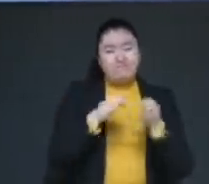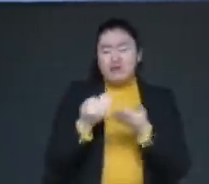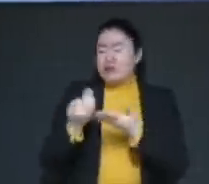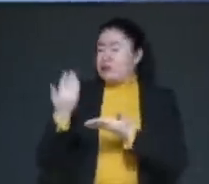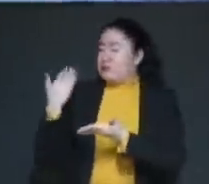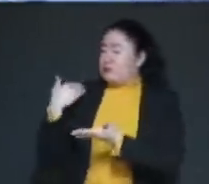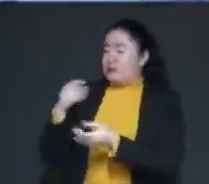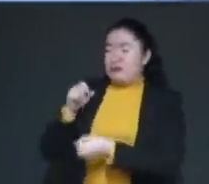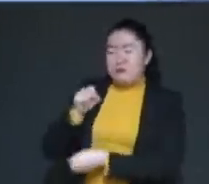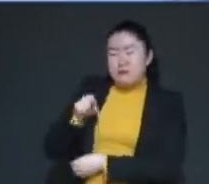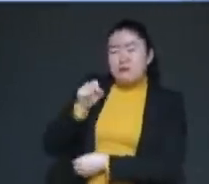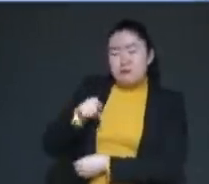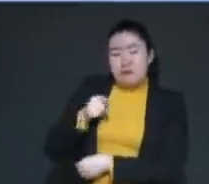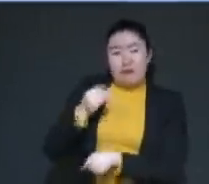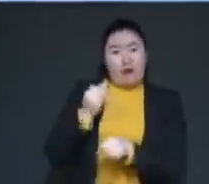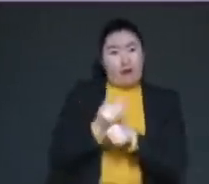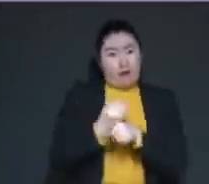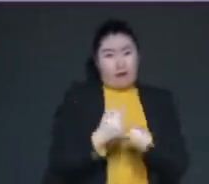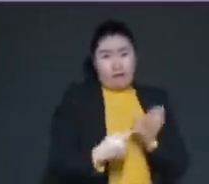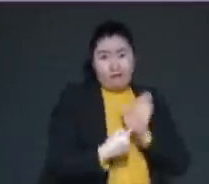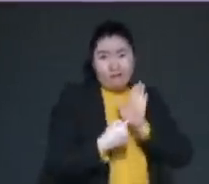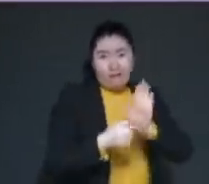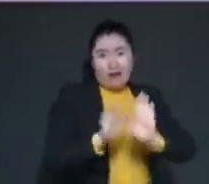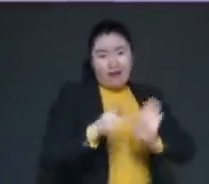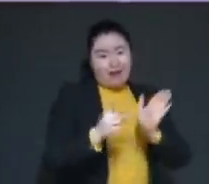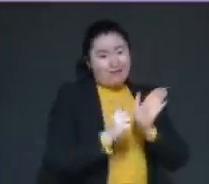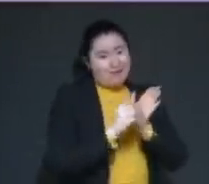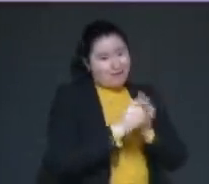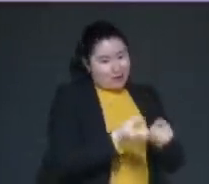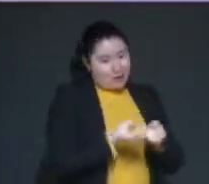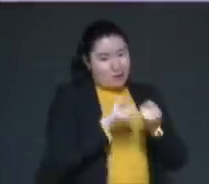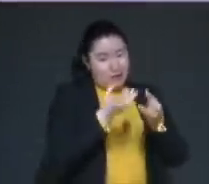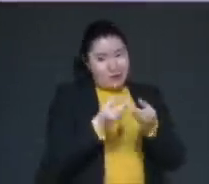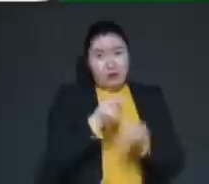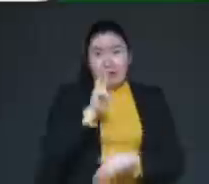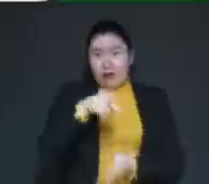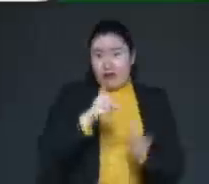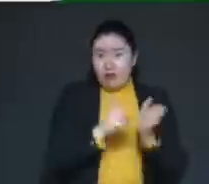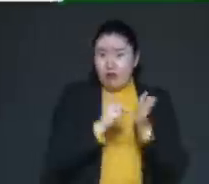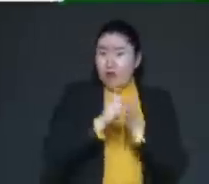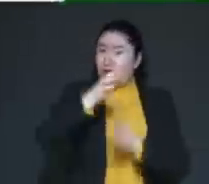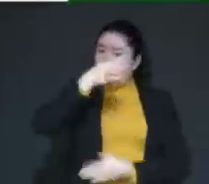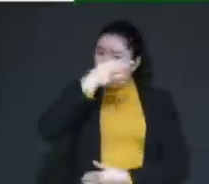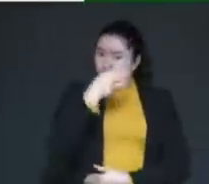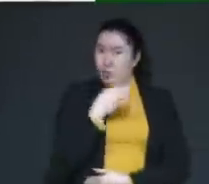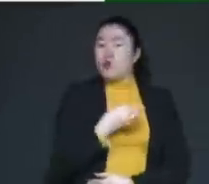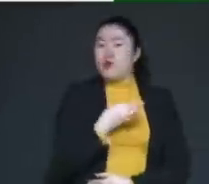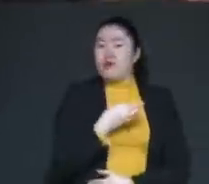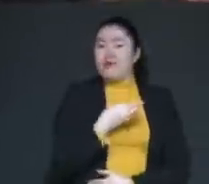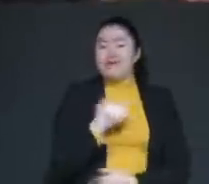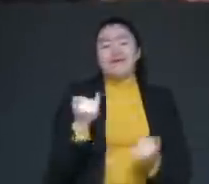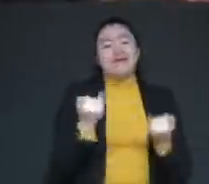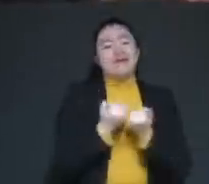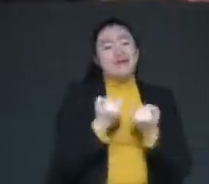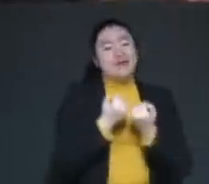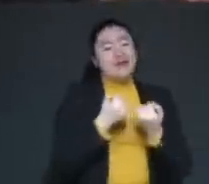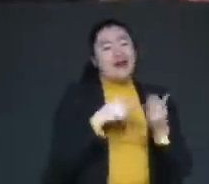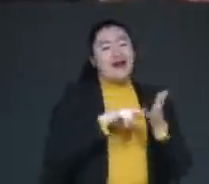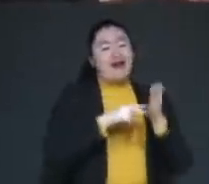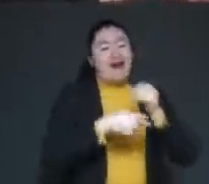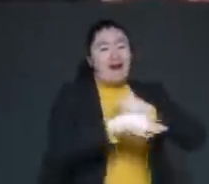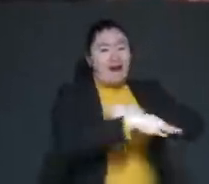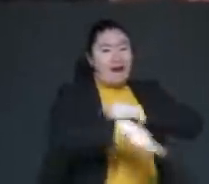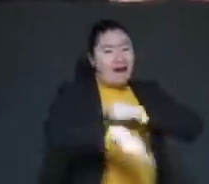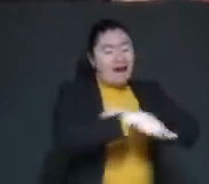reflejada en estos departamentos, muy dignos además, porque pues vamos a darle un aplauso a la arquitecta, que fue quien